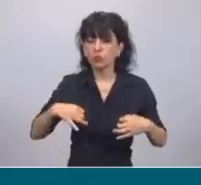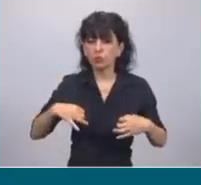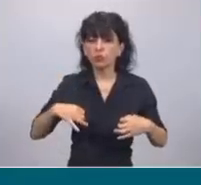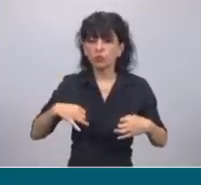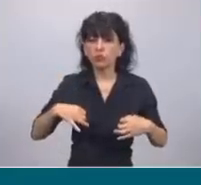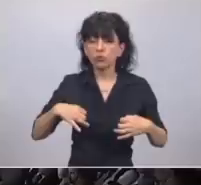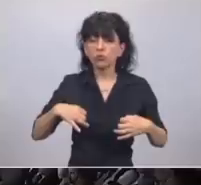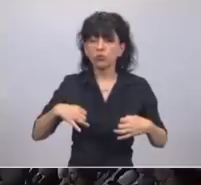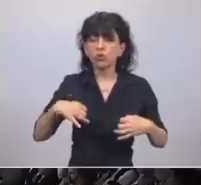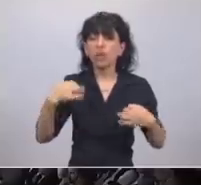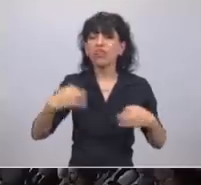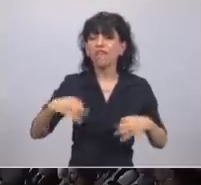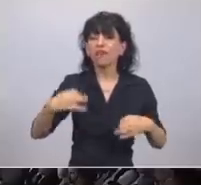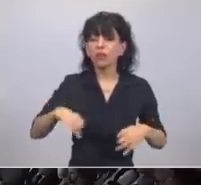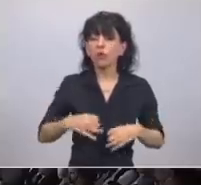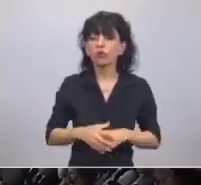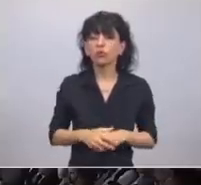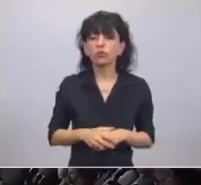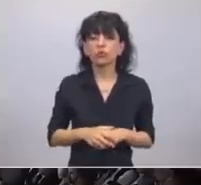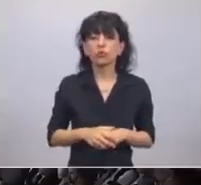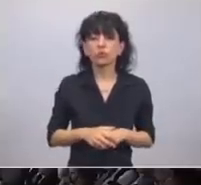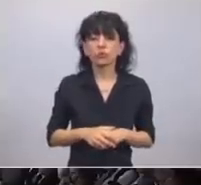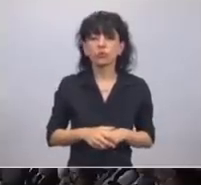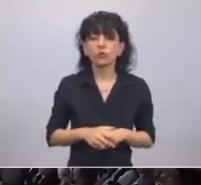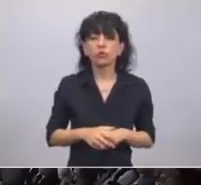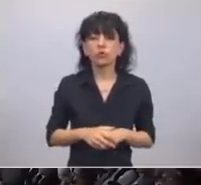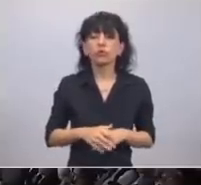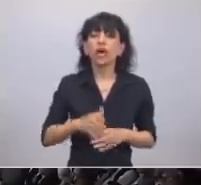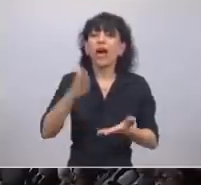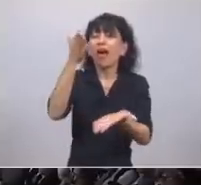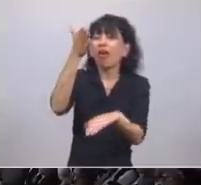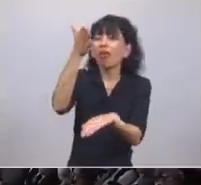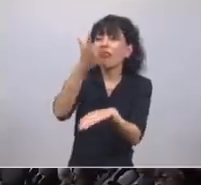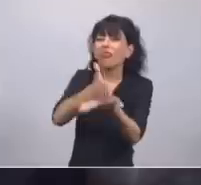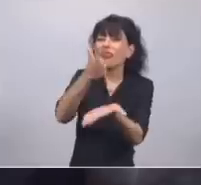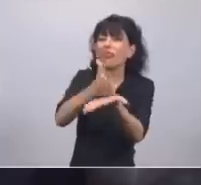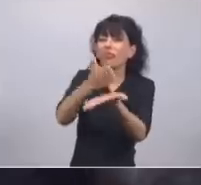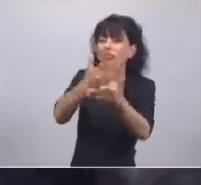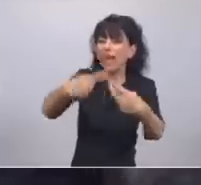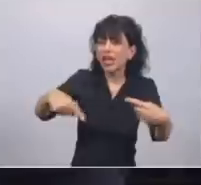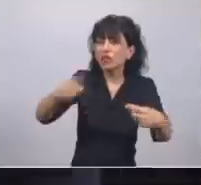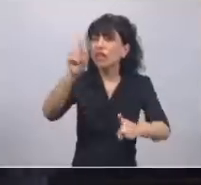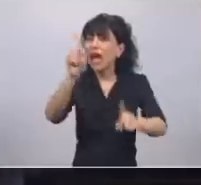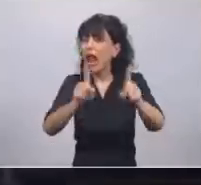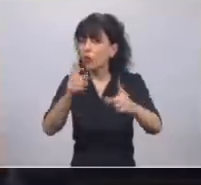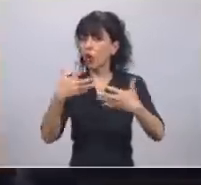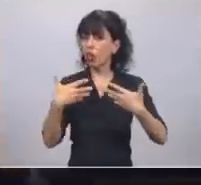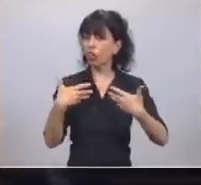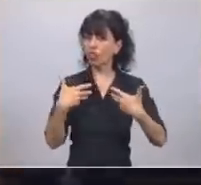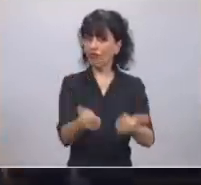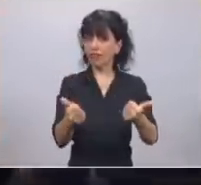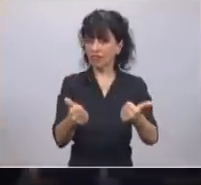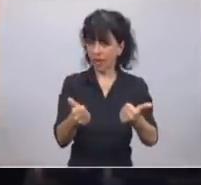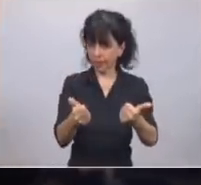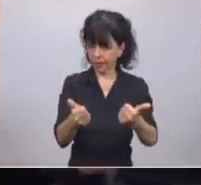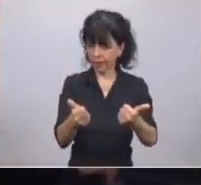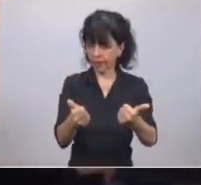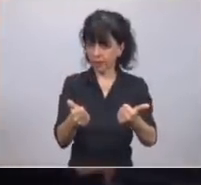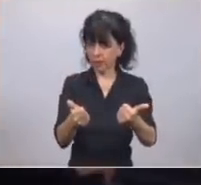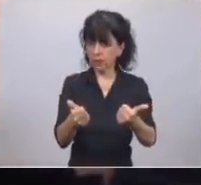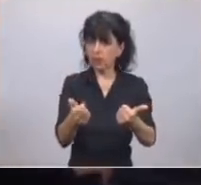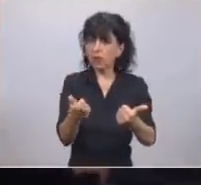de algunas o de algunos derechos que hoy empiezan